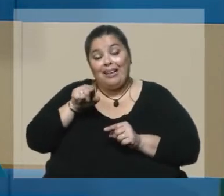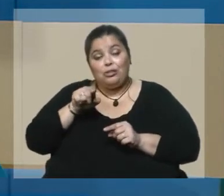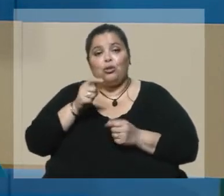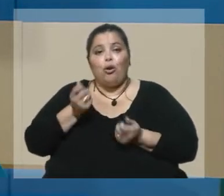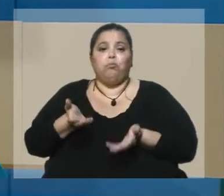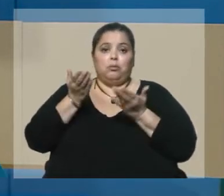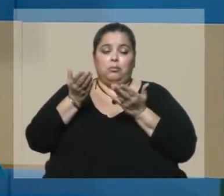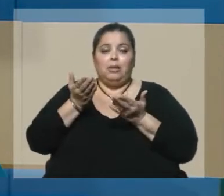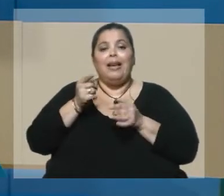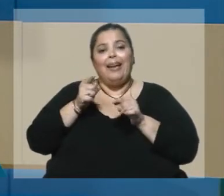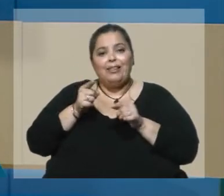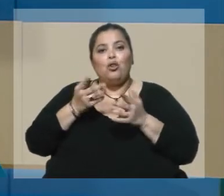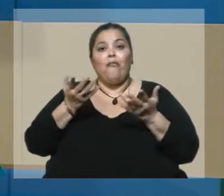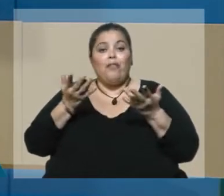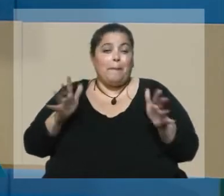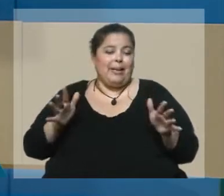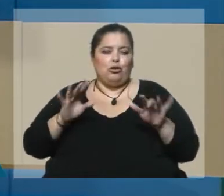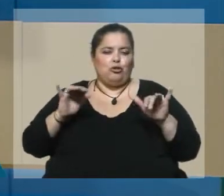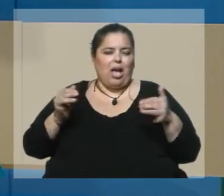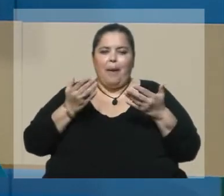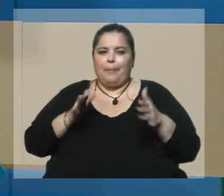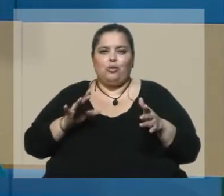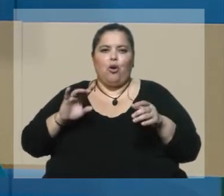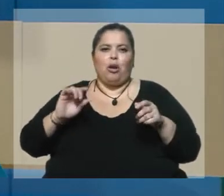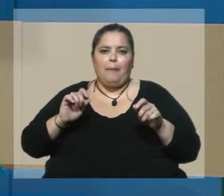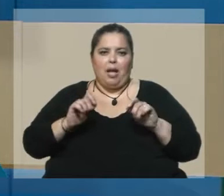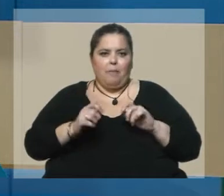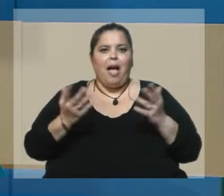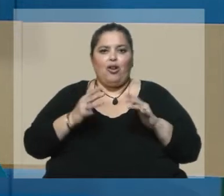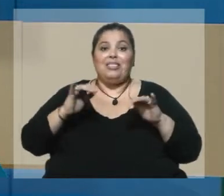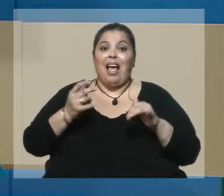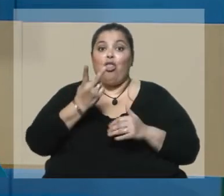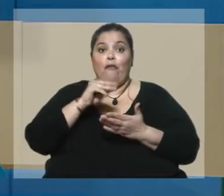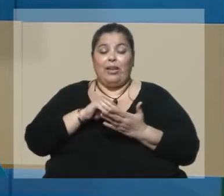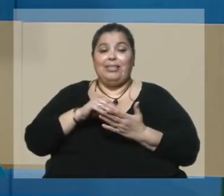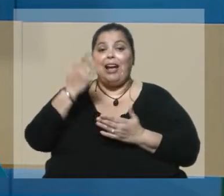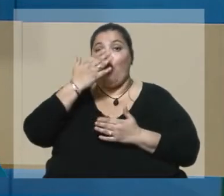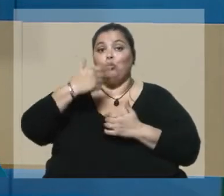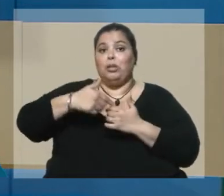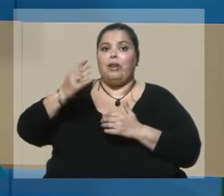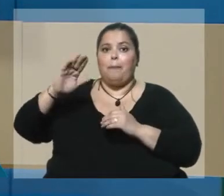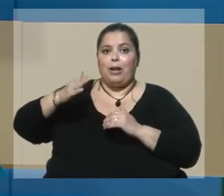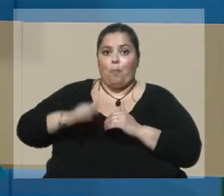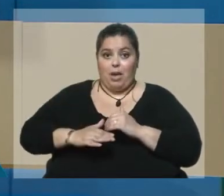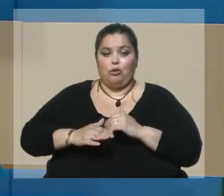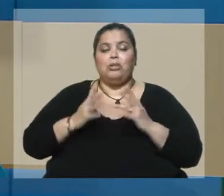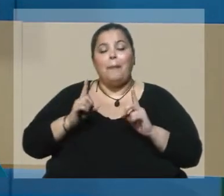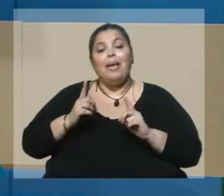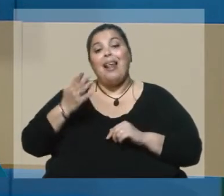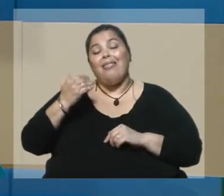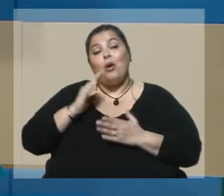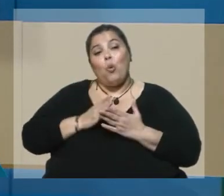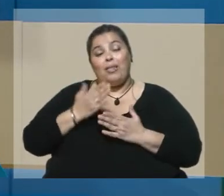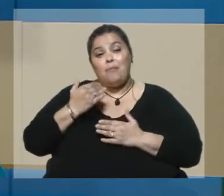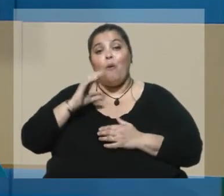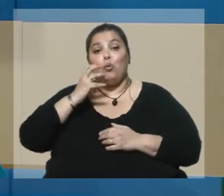Ya está empezando a revertirse de hecho tuvimos ya dos bajas en el precio de combustible en el último mes tuvimos ahí El Salto por las frutas y la verdura que es